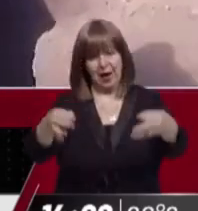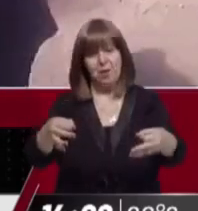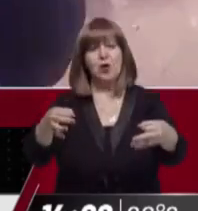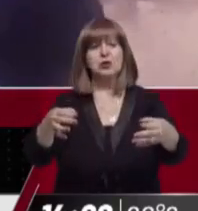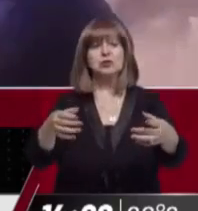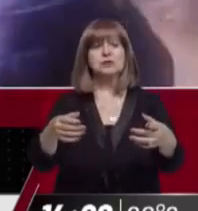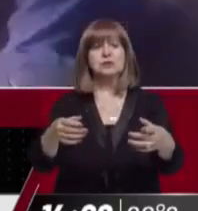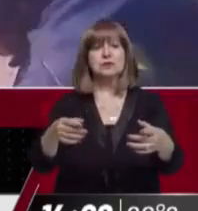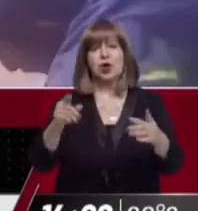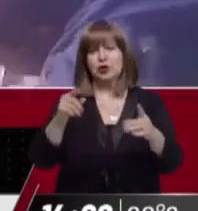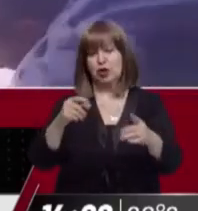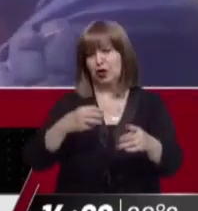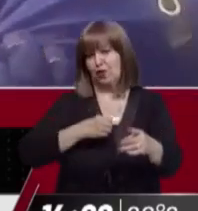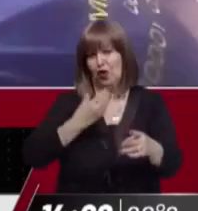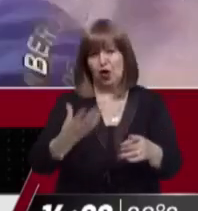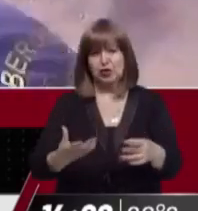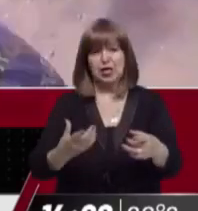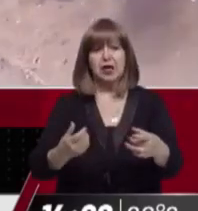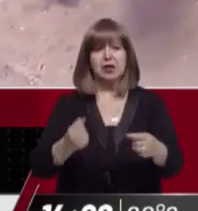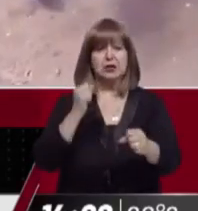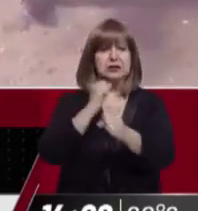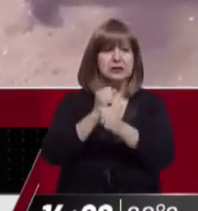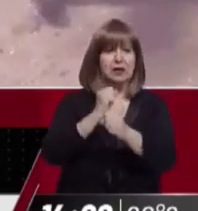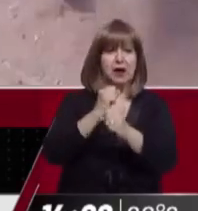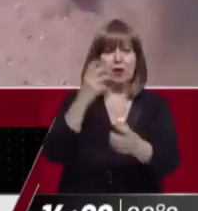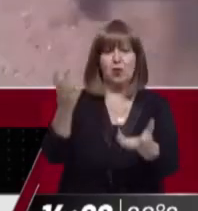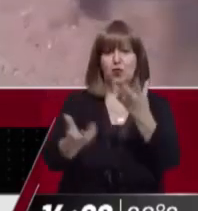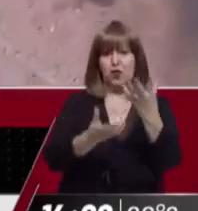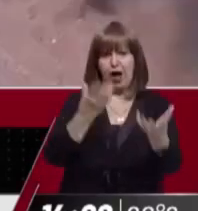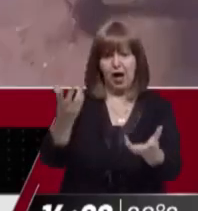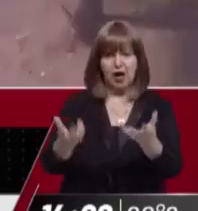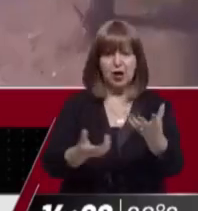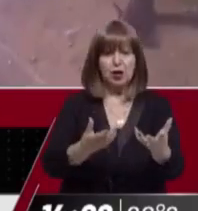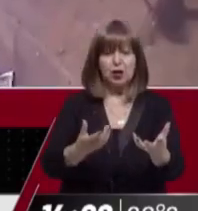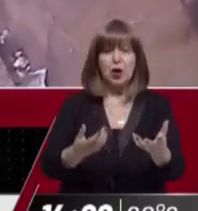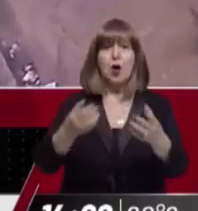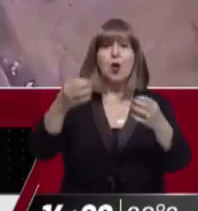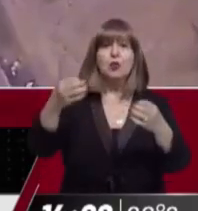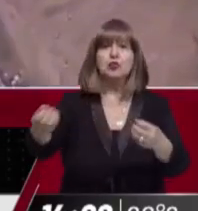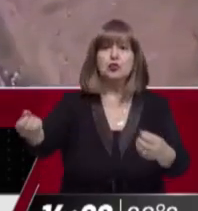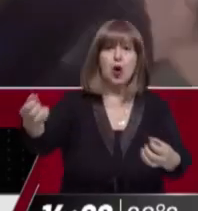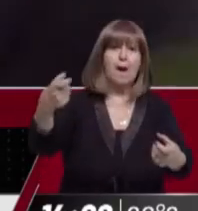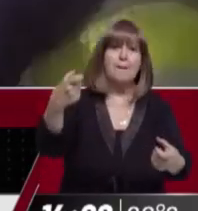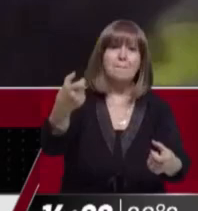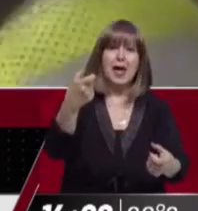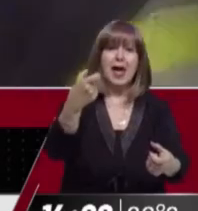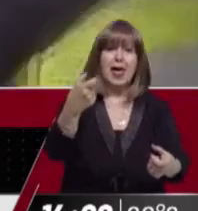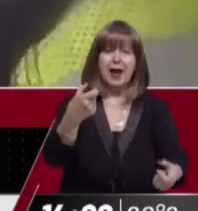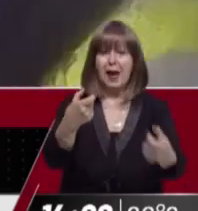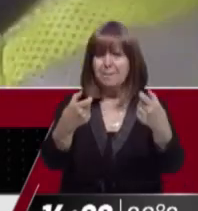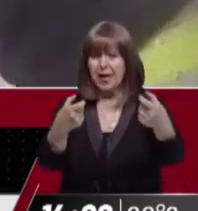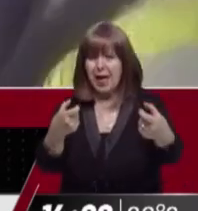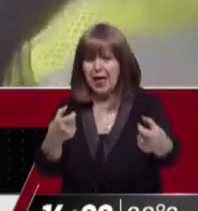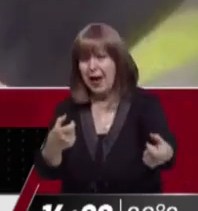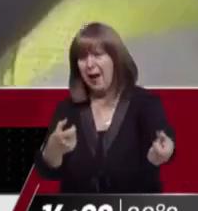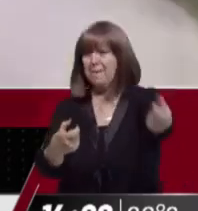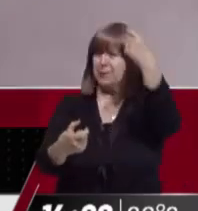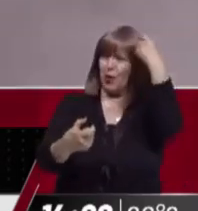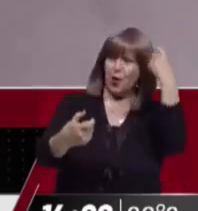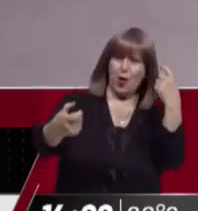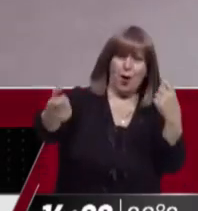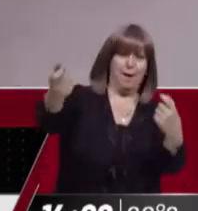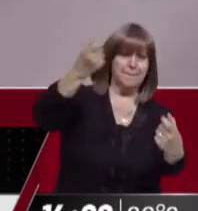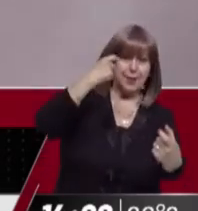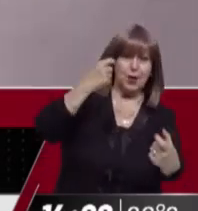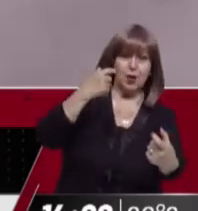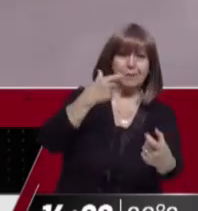tenemos, somos voluntarios, ¿no? Se pusieron a trabajar en el lugar y lamentablemente en ese momento fueron recibidos a piedrazos, literalmente, como ustedes